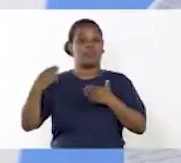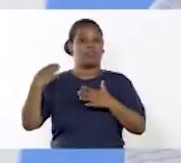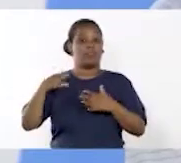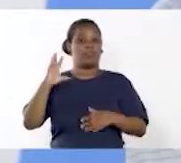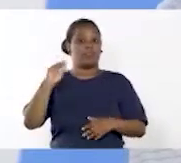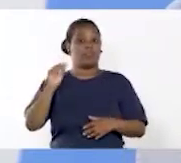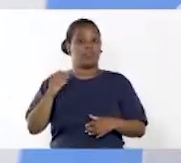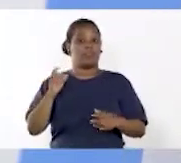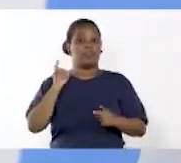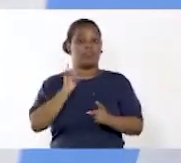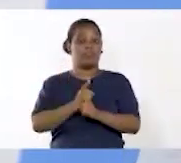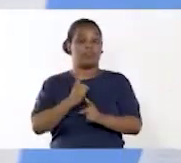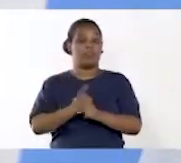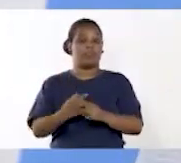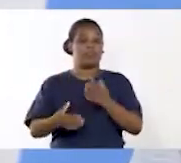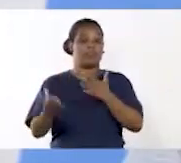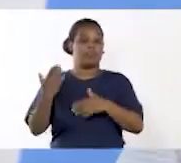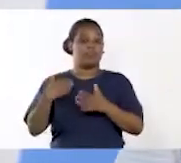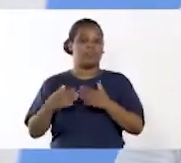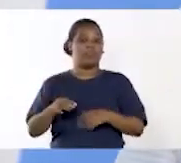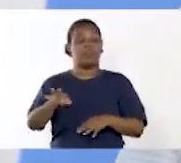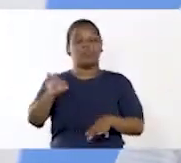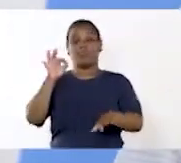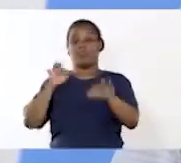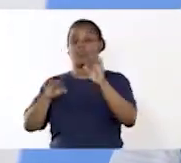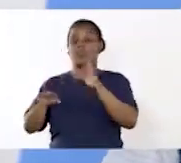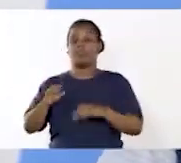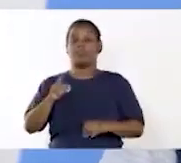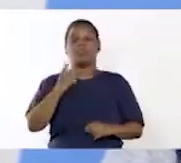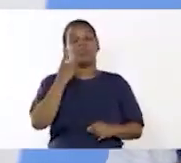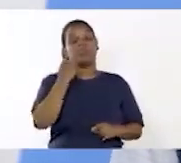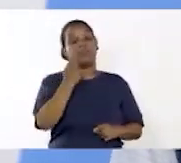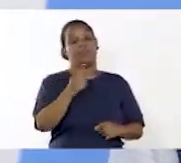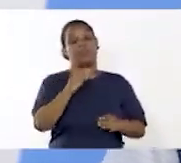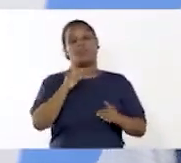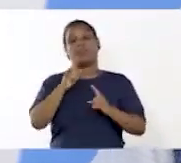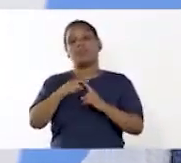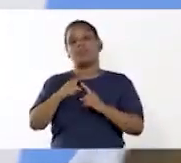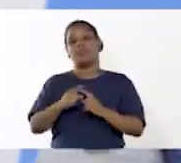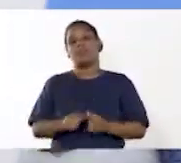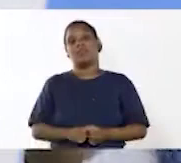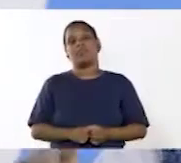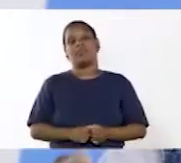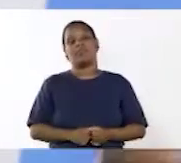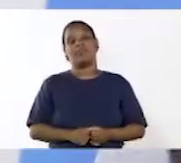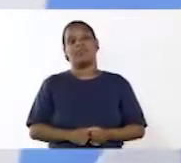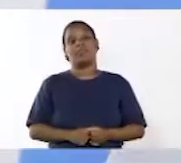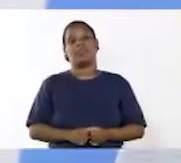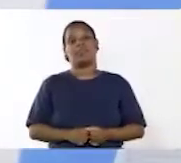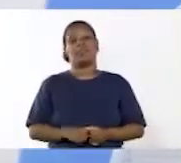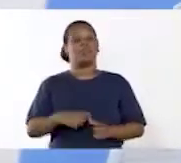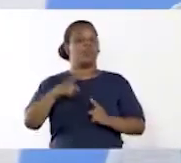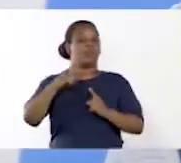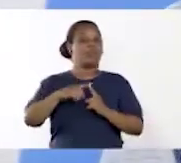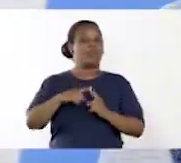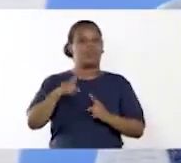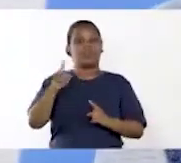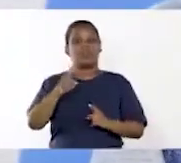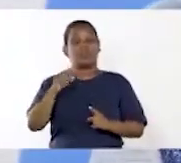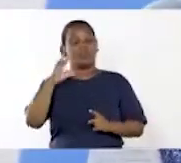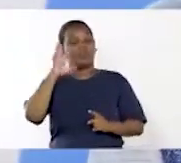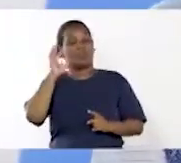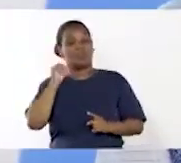anteriores de esto y de ahí van a seleccionar esas tareas. De momento, un estudiante que no escuchó lo